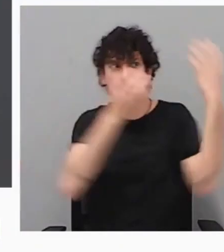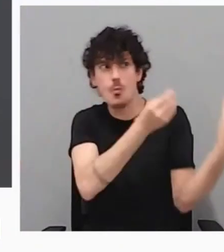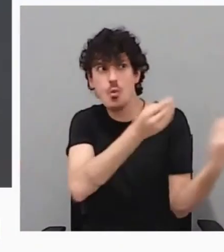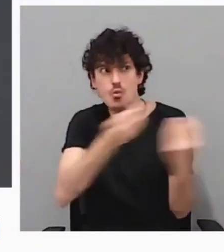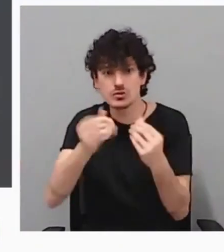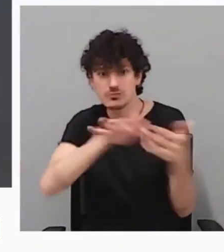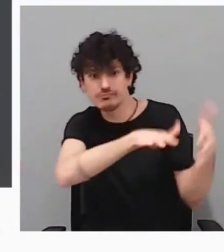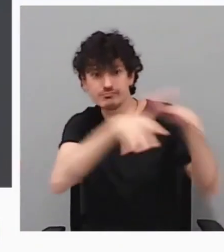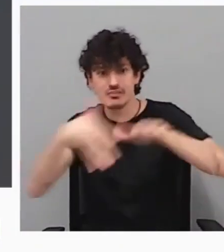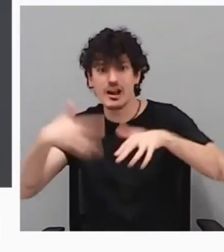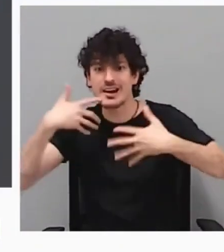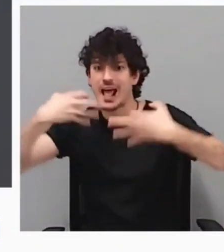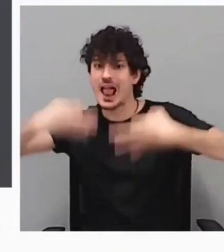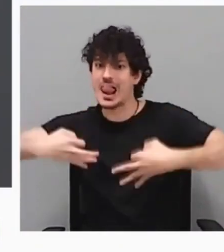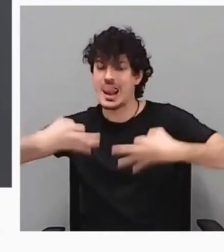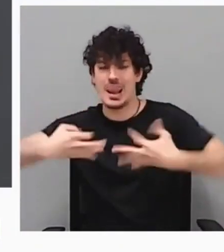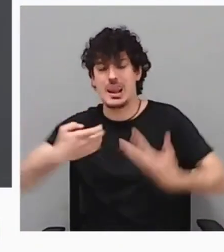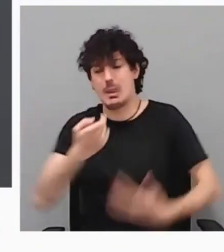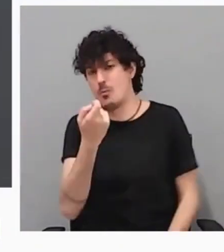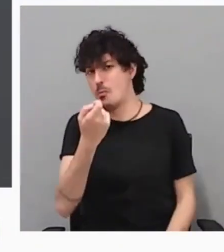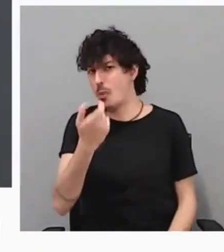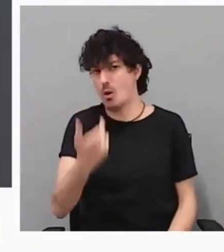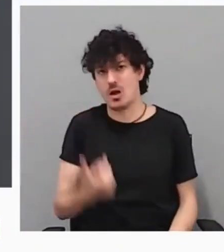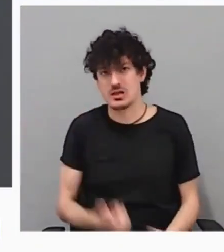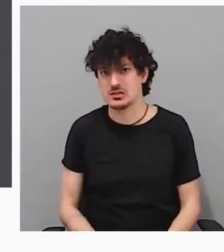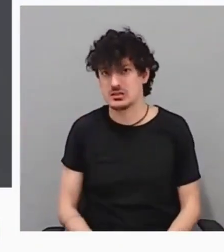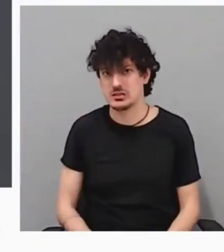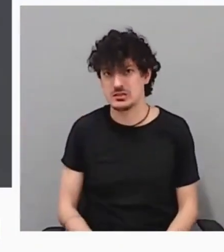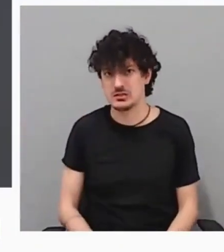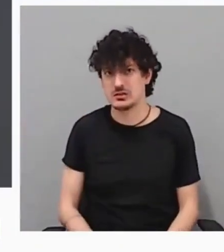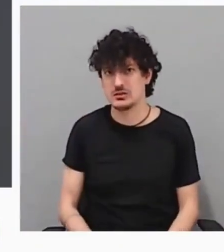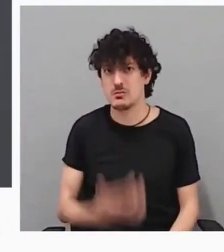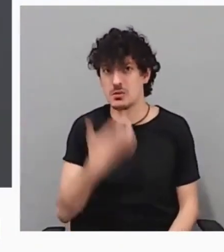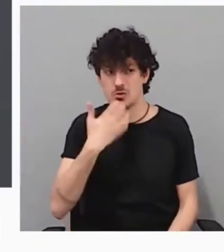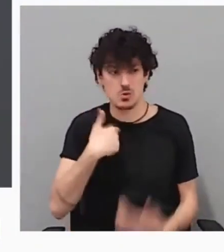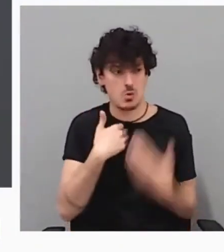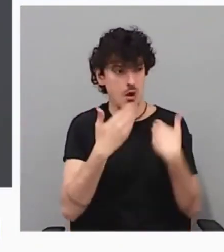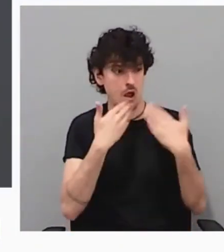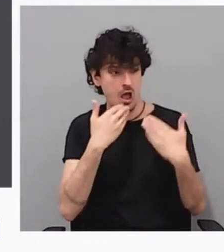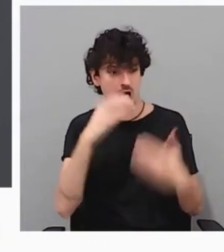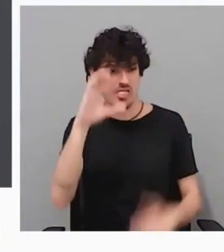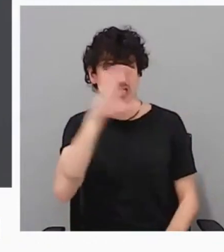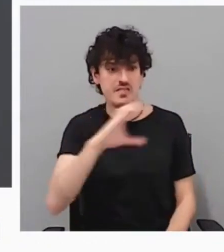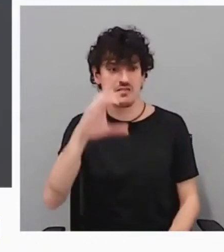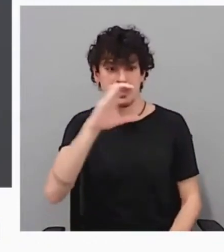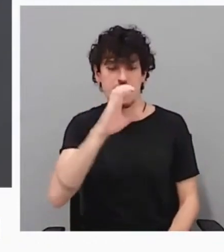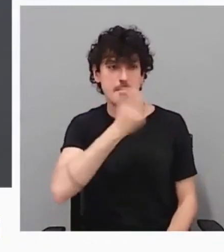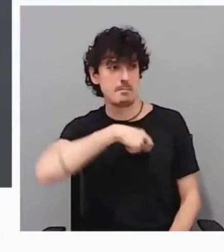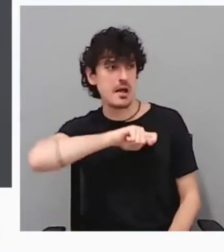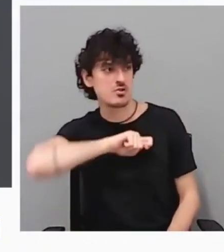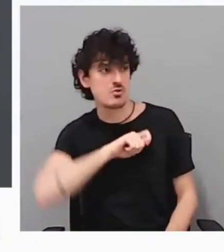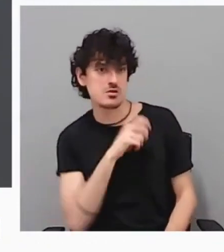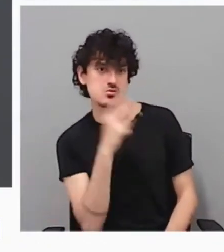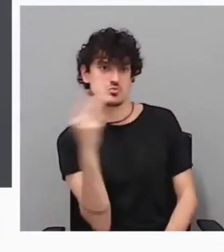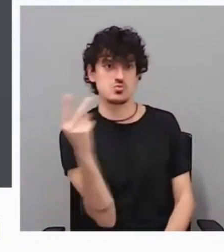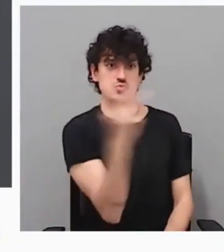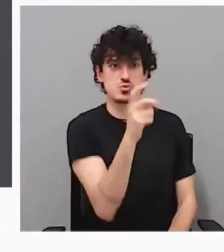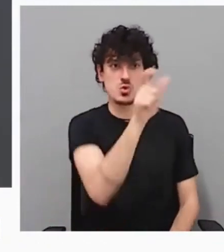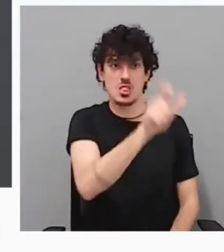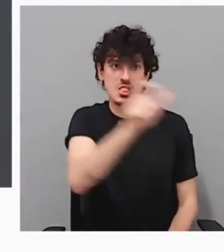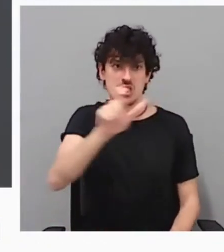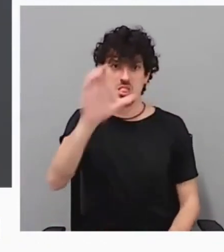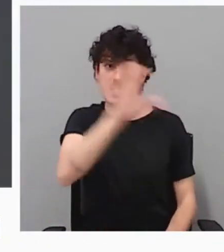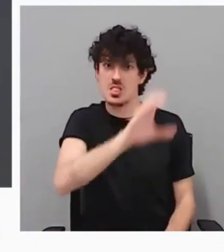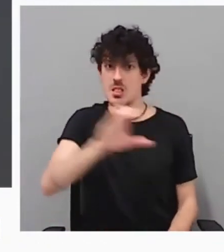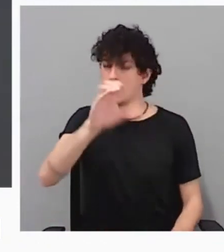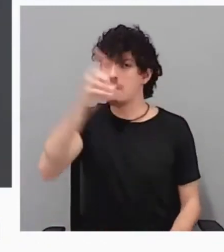muy pocas. Por ejemplo, justo antes de venir hablé con 2 científicas españolas del Reino Unido, las 2 muy eminentes, y las 2 estamos pensando, una